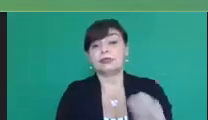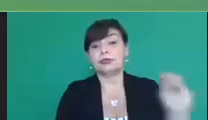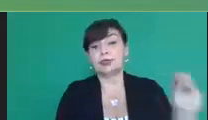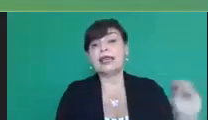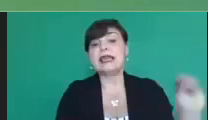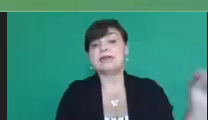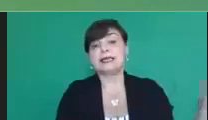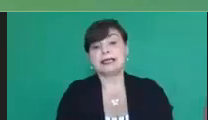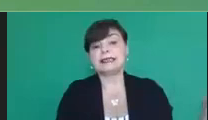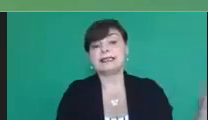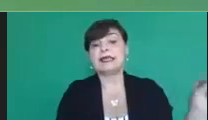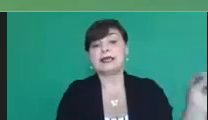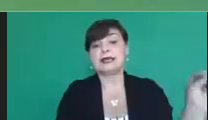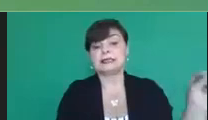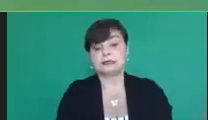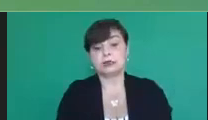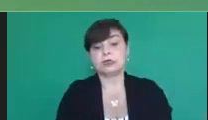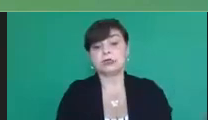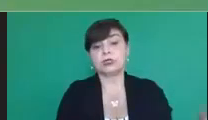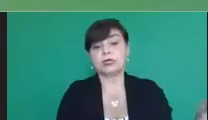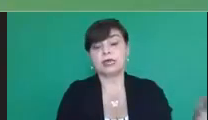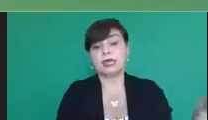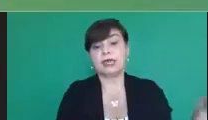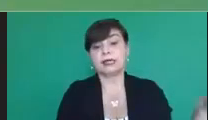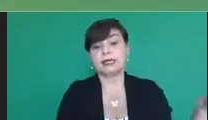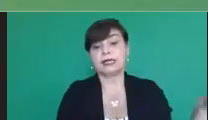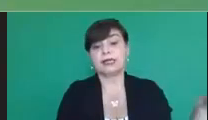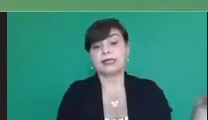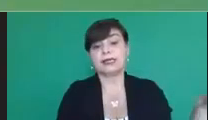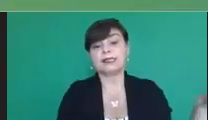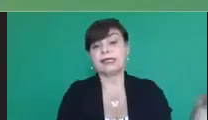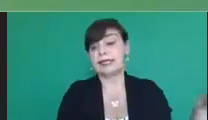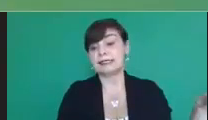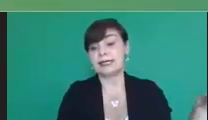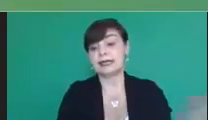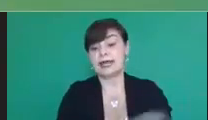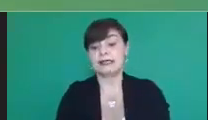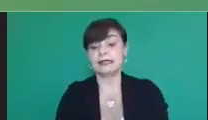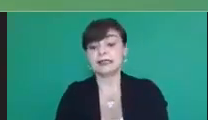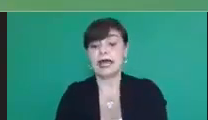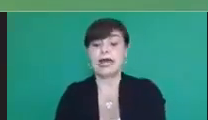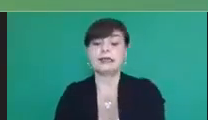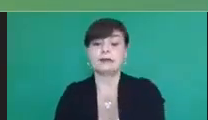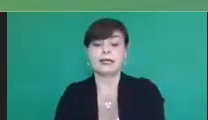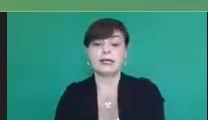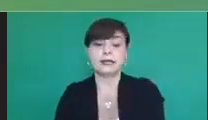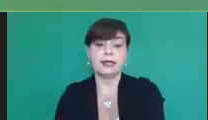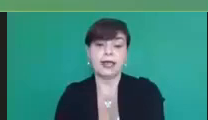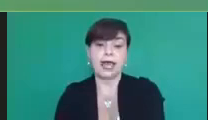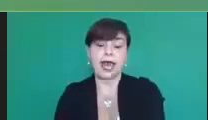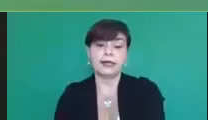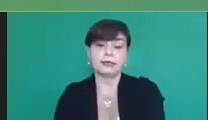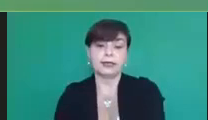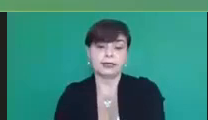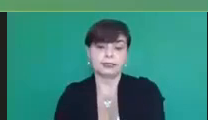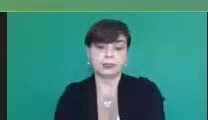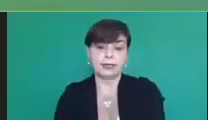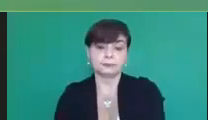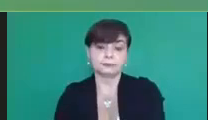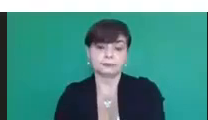toda la vigilancia de residuos que el SENASA realiza a nivel